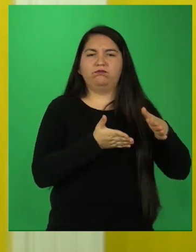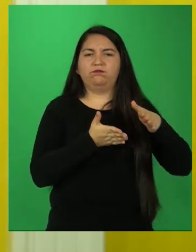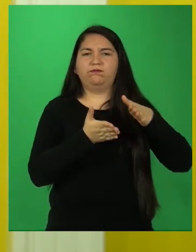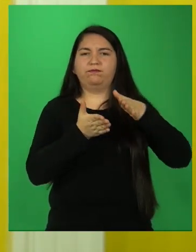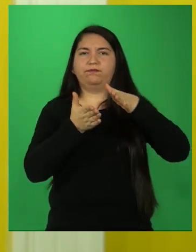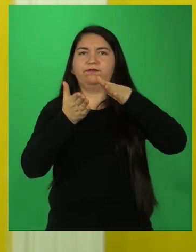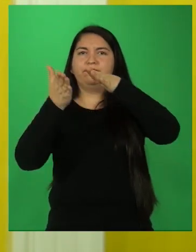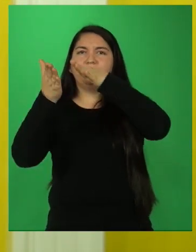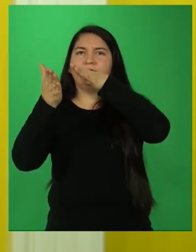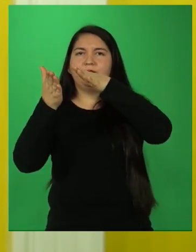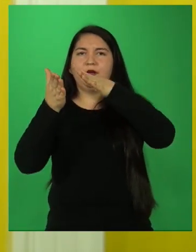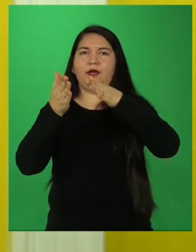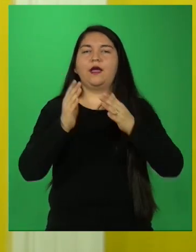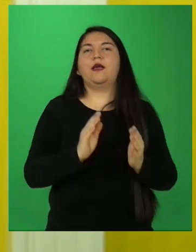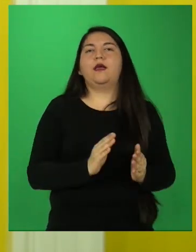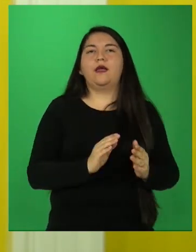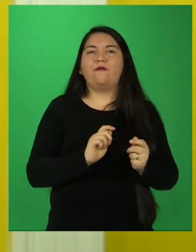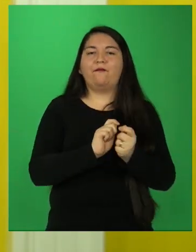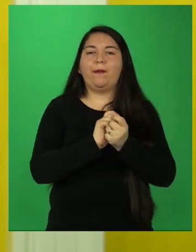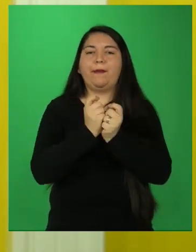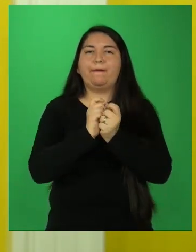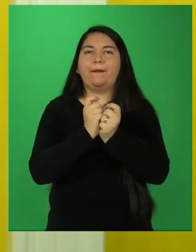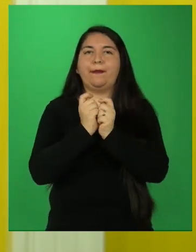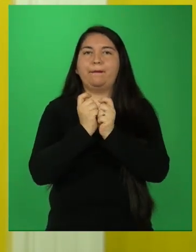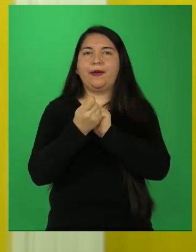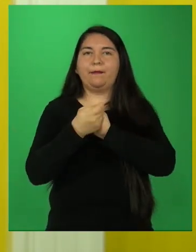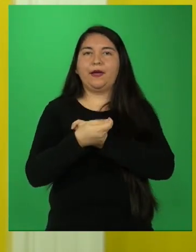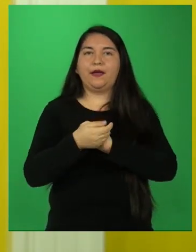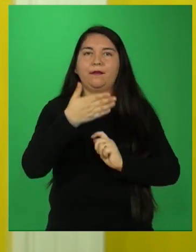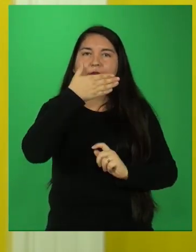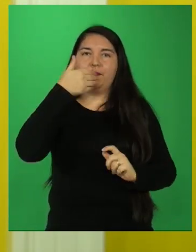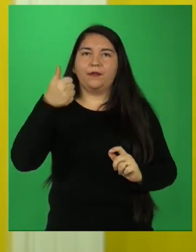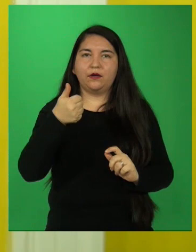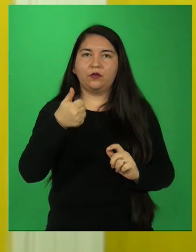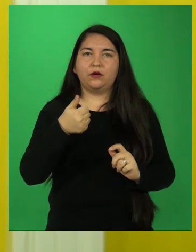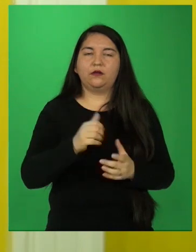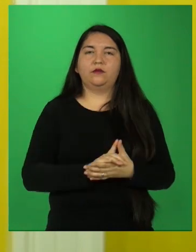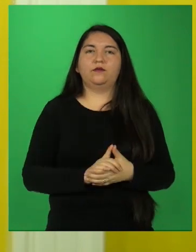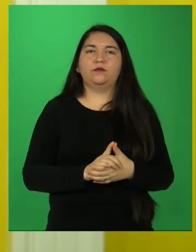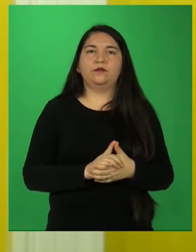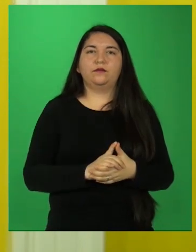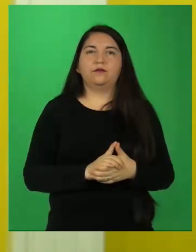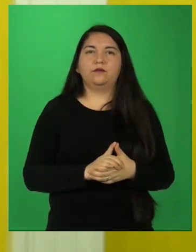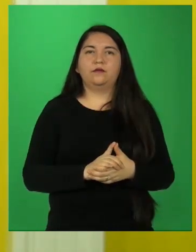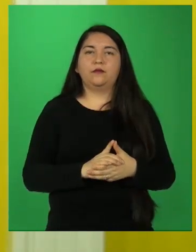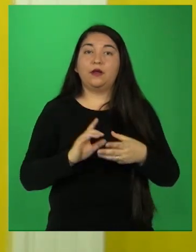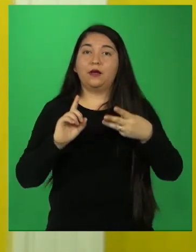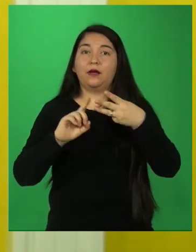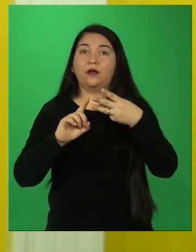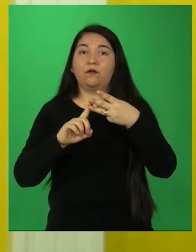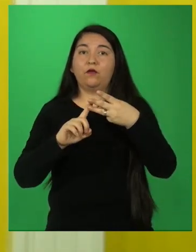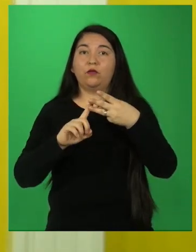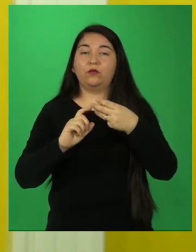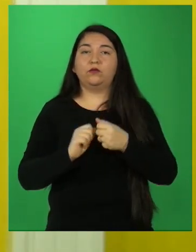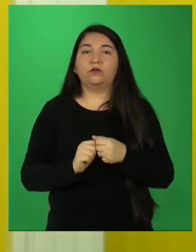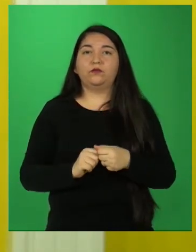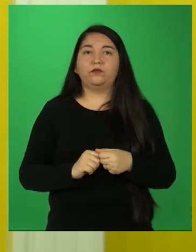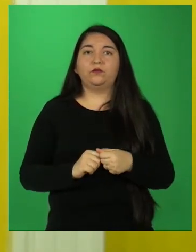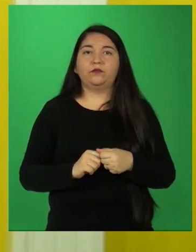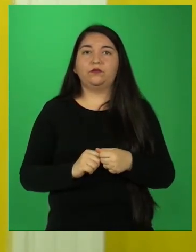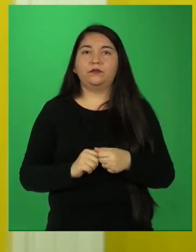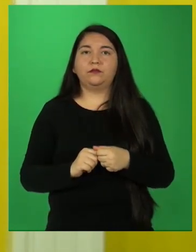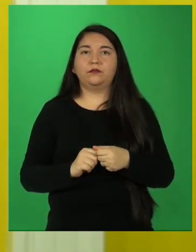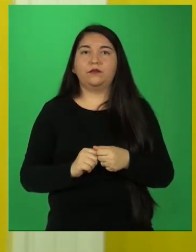el tiempo se van modificando, van mejorando, se van transformando. Y evolucionismo,